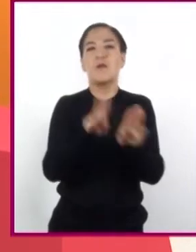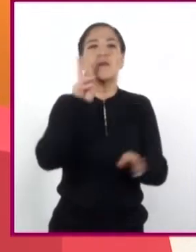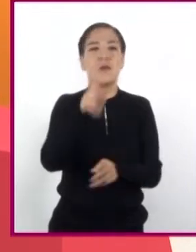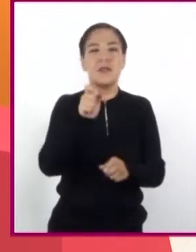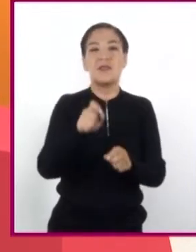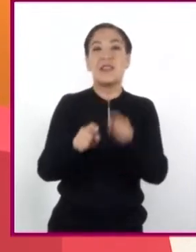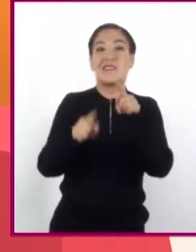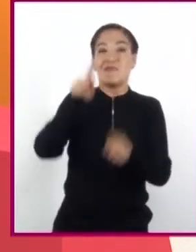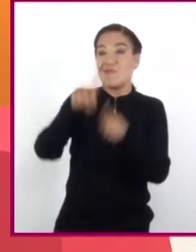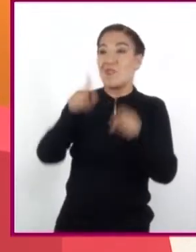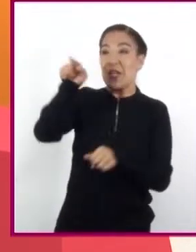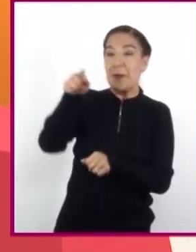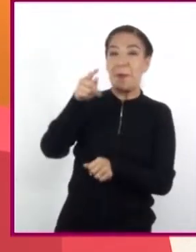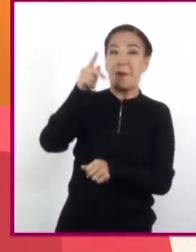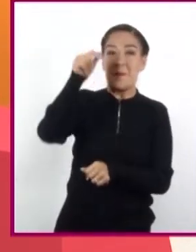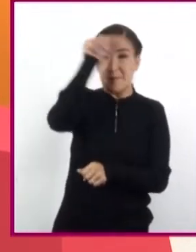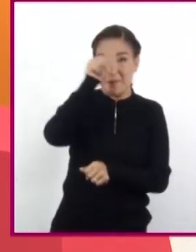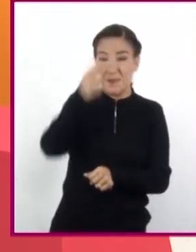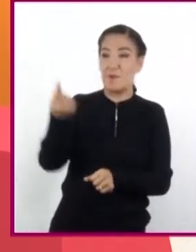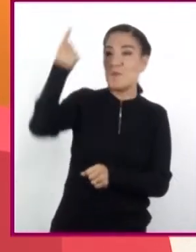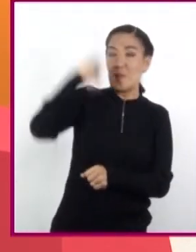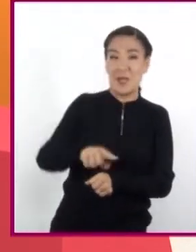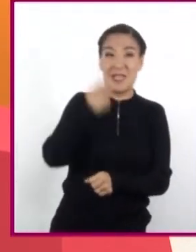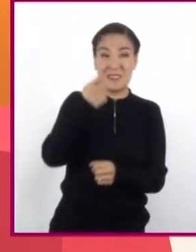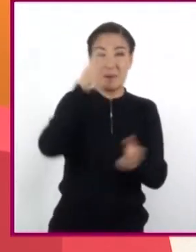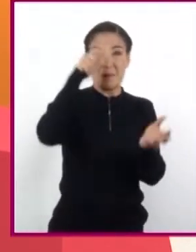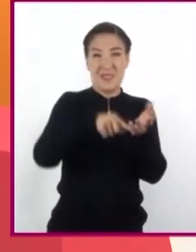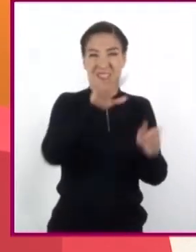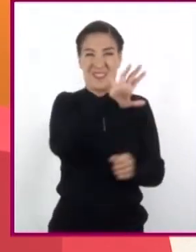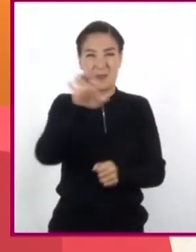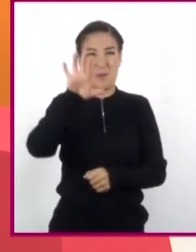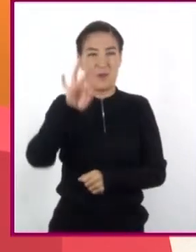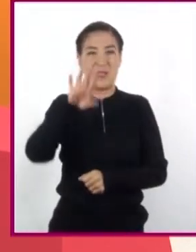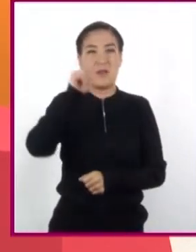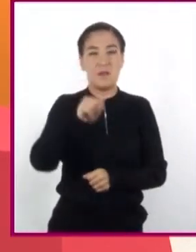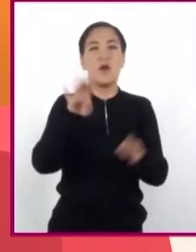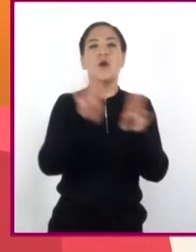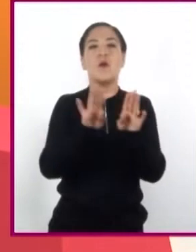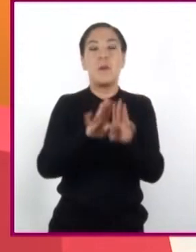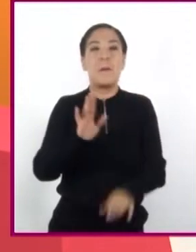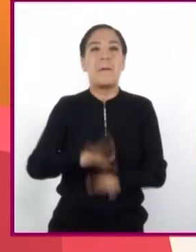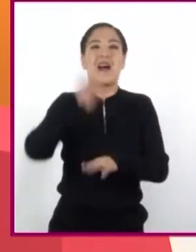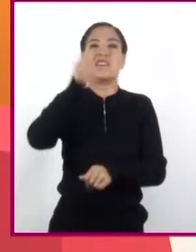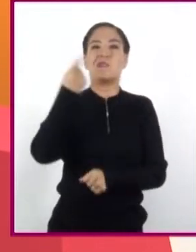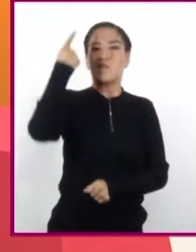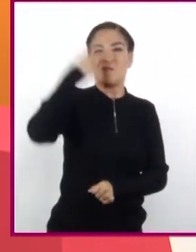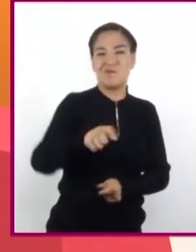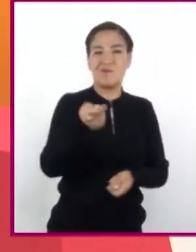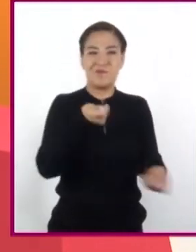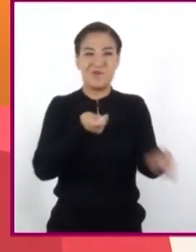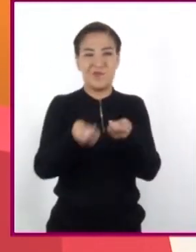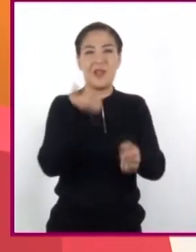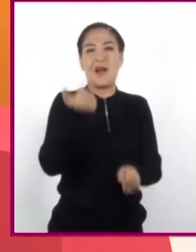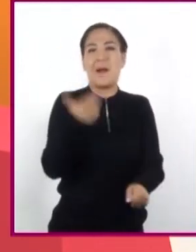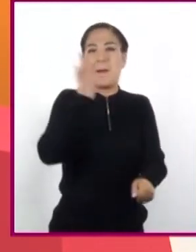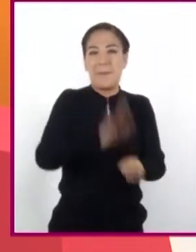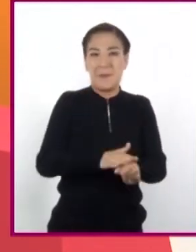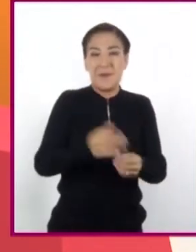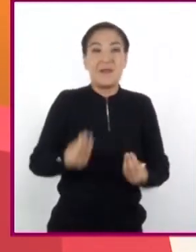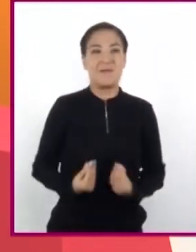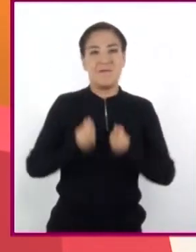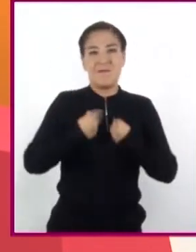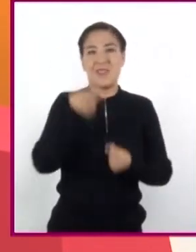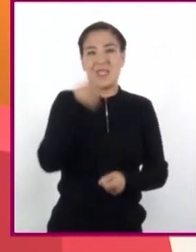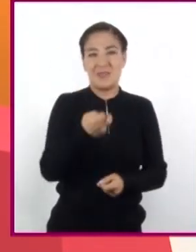del obispo, quien a partir de 1549 fue adquiriendo más control sobre la administración y vida